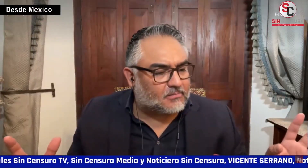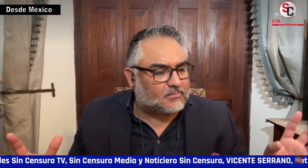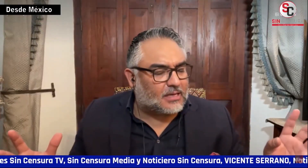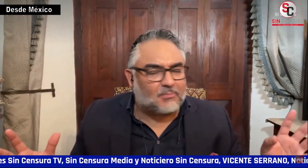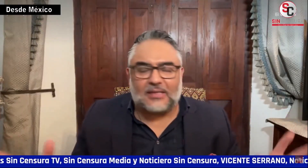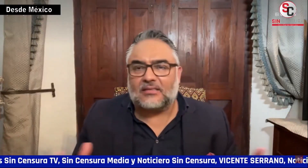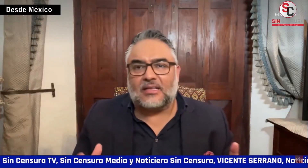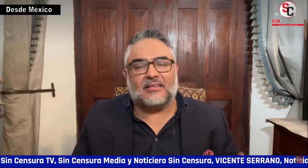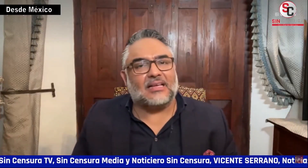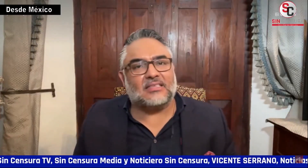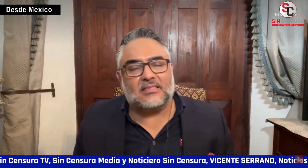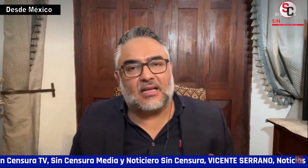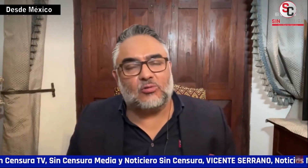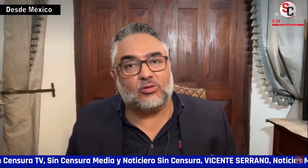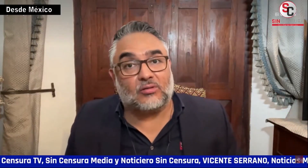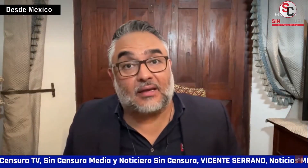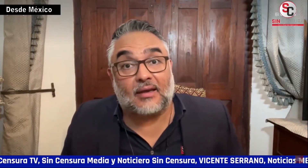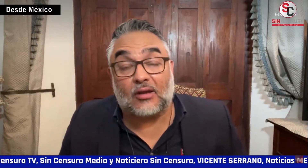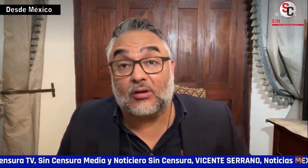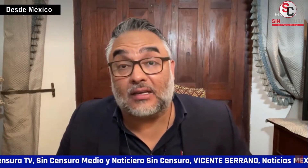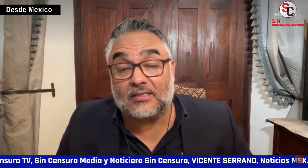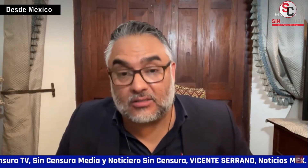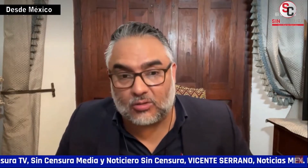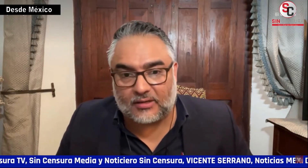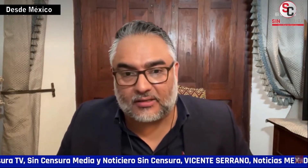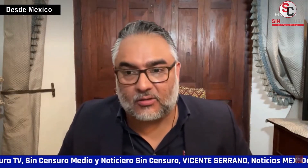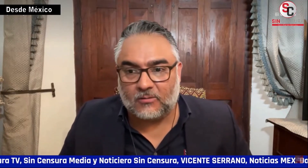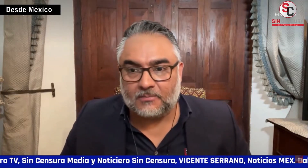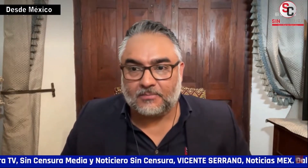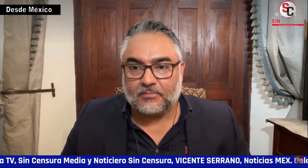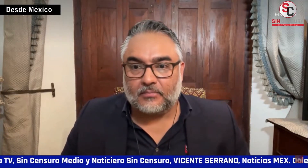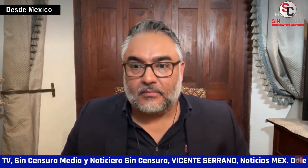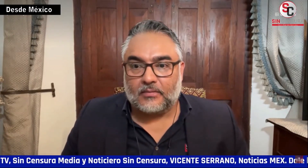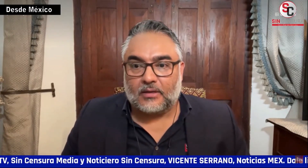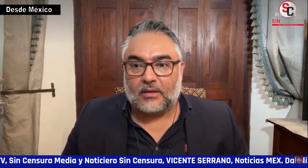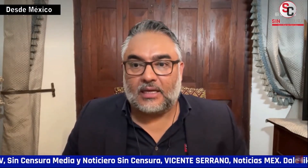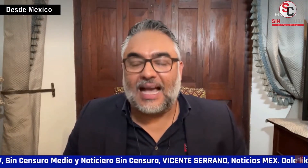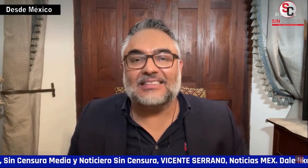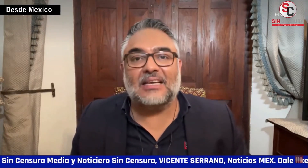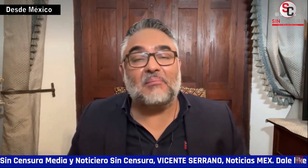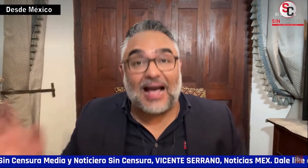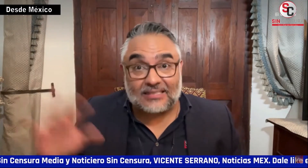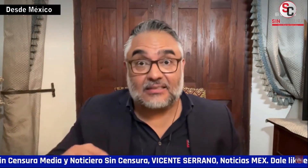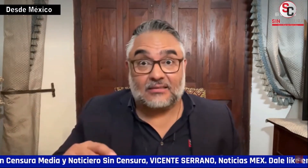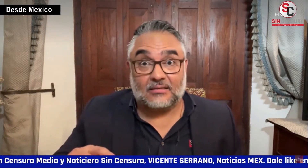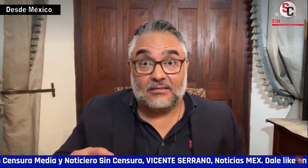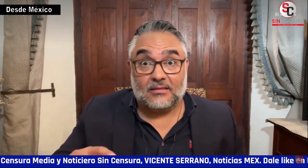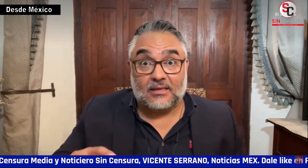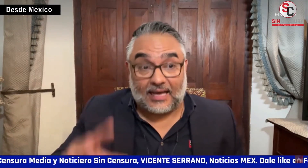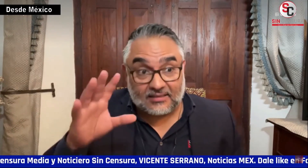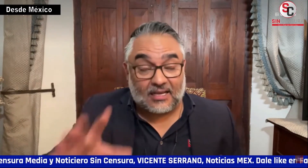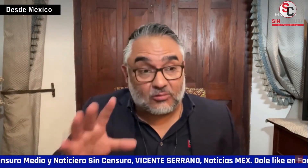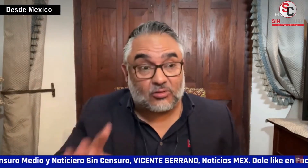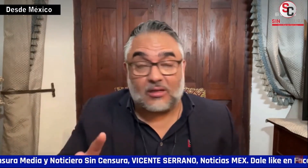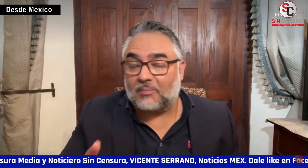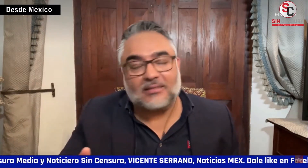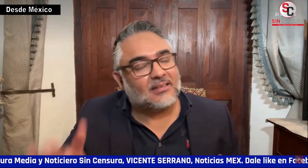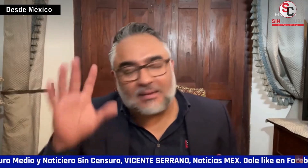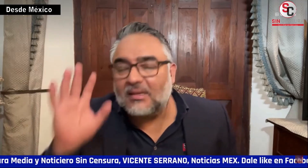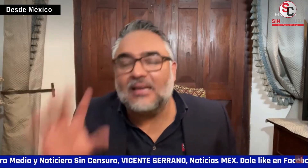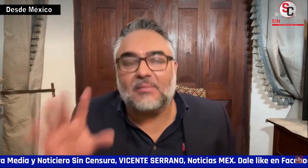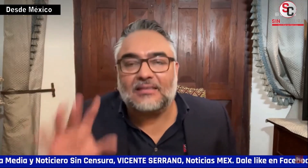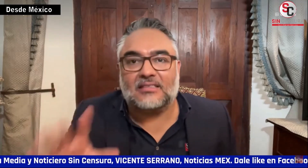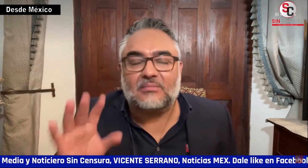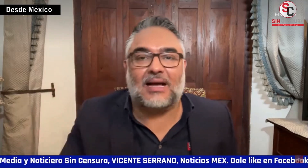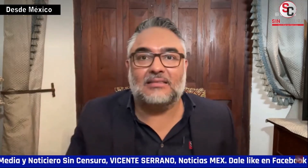Hernández, el presidente hace este anuncio que creo que es histórico y hace más, este anuncio del